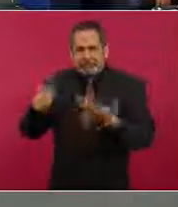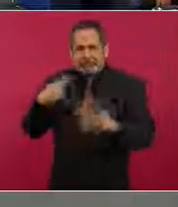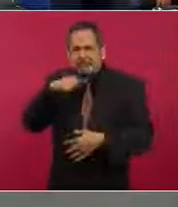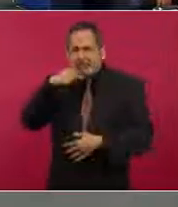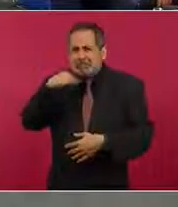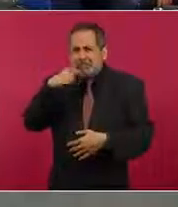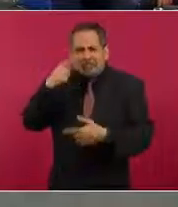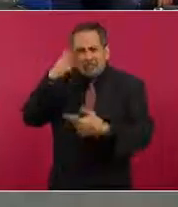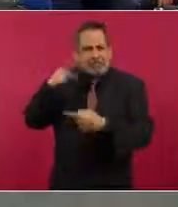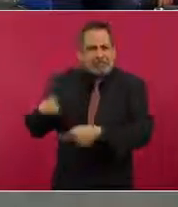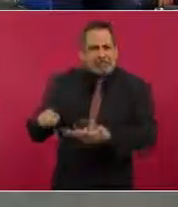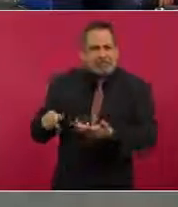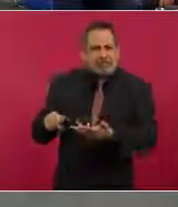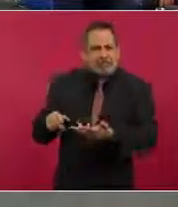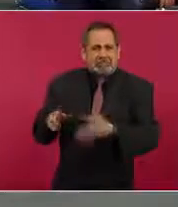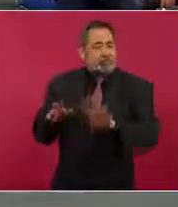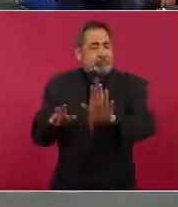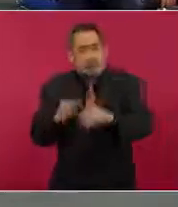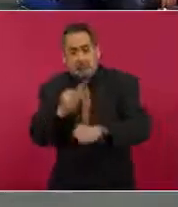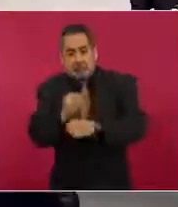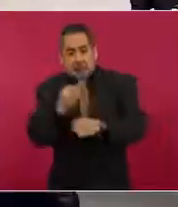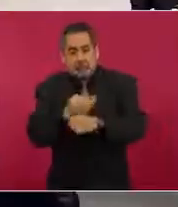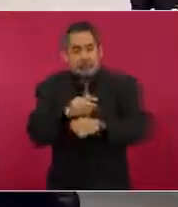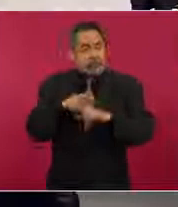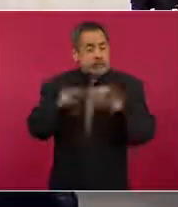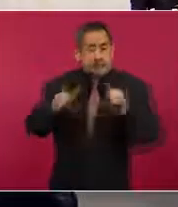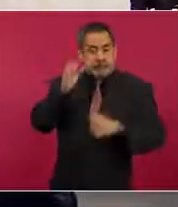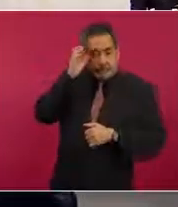pero no venden ni China ni